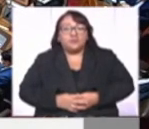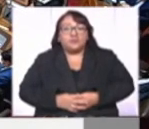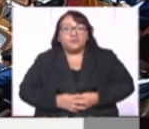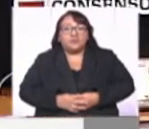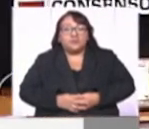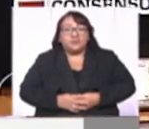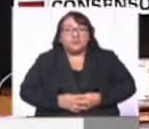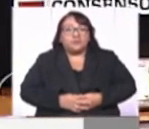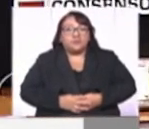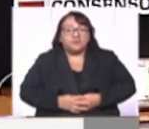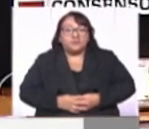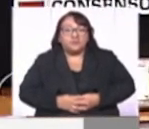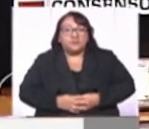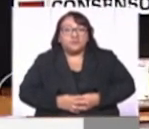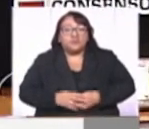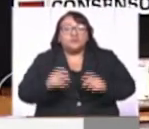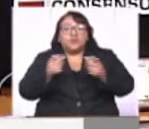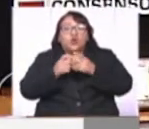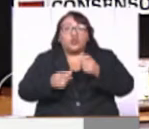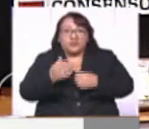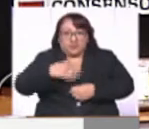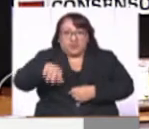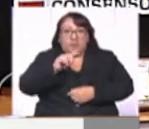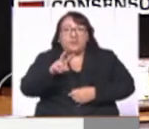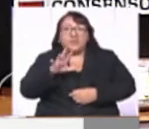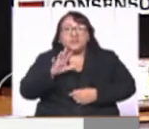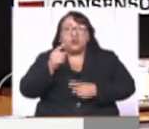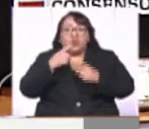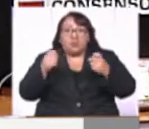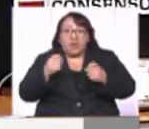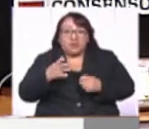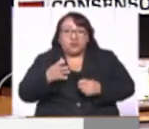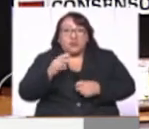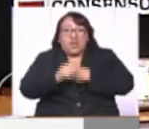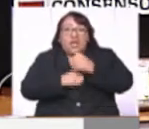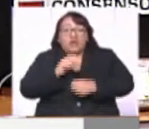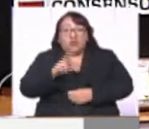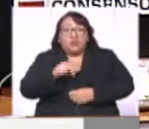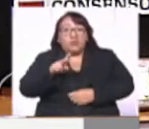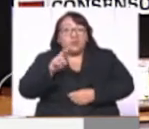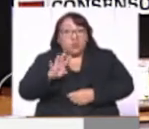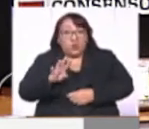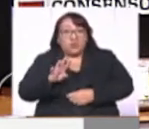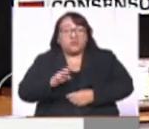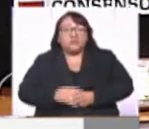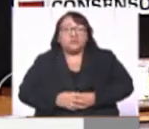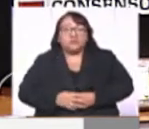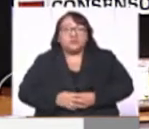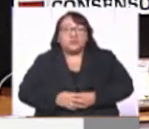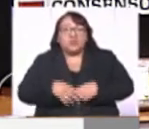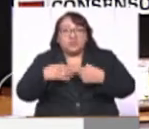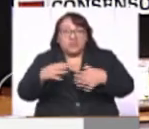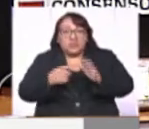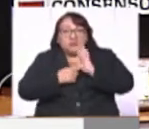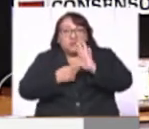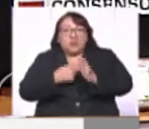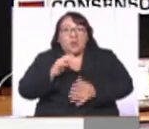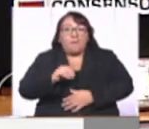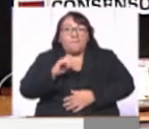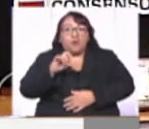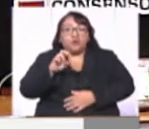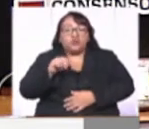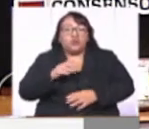Señores congresistas, con fecha 25 de marzo del año 2024, se ha presentado una moción